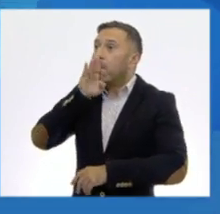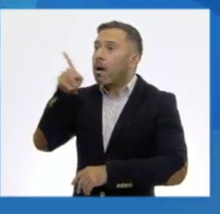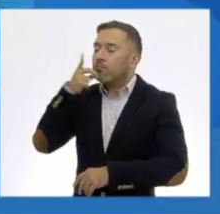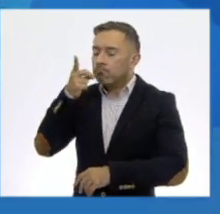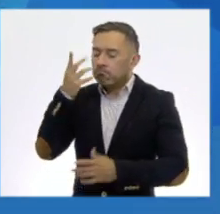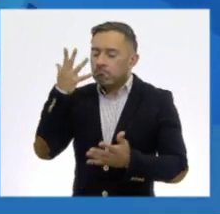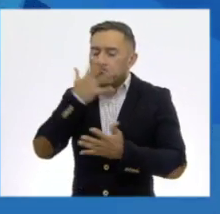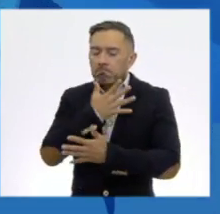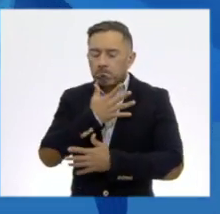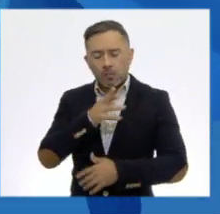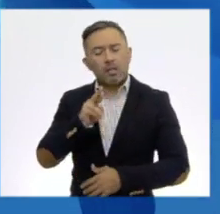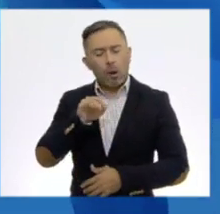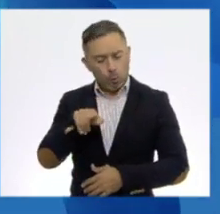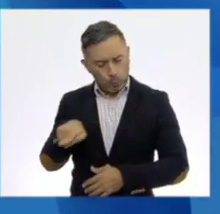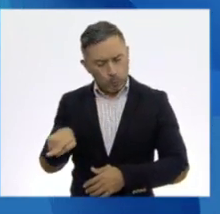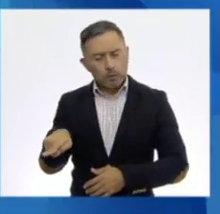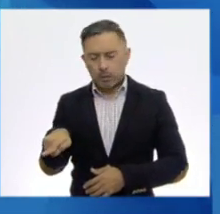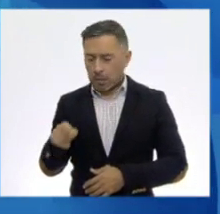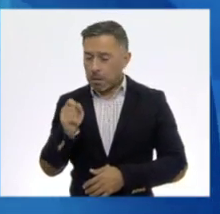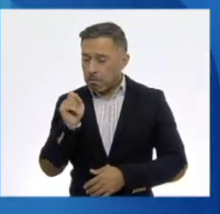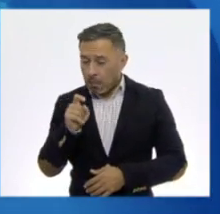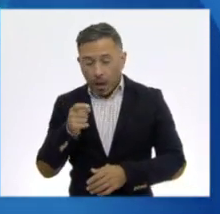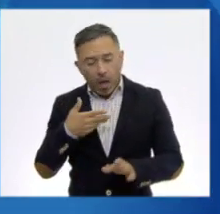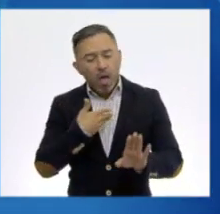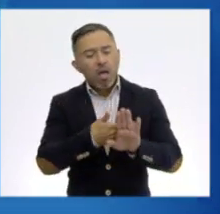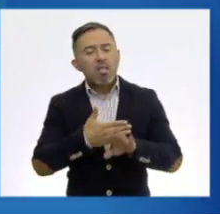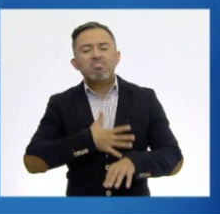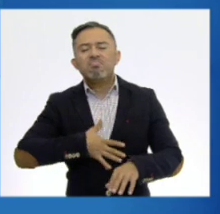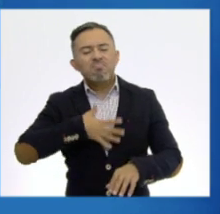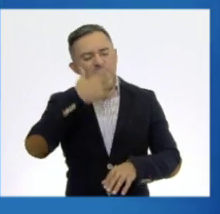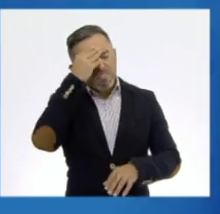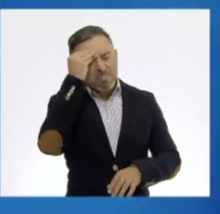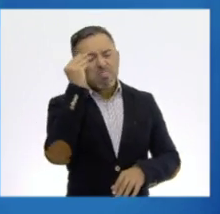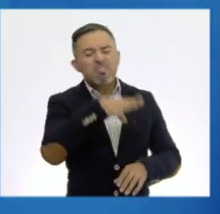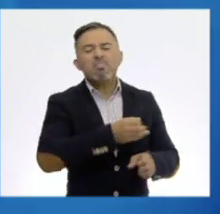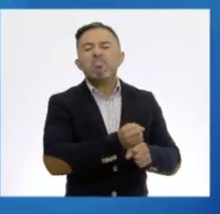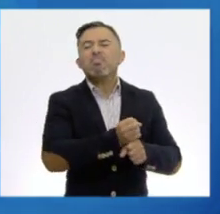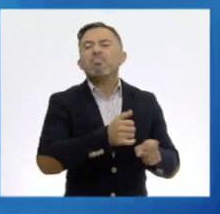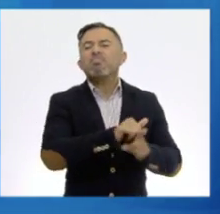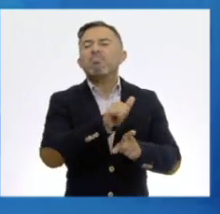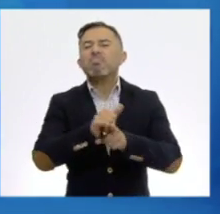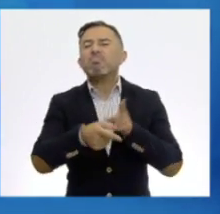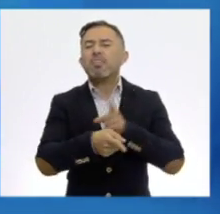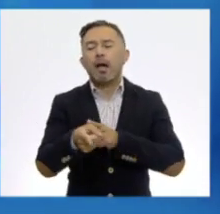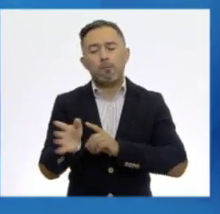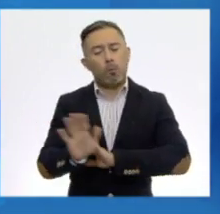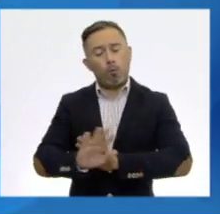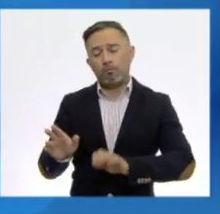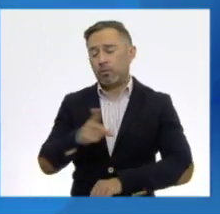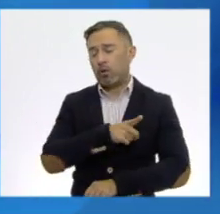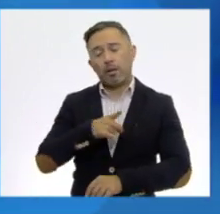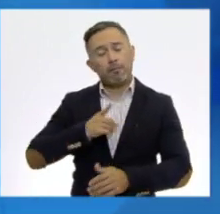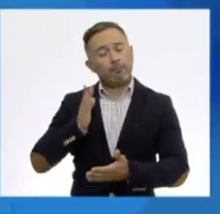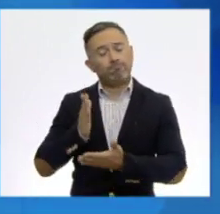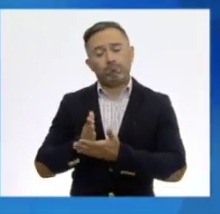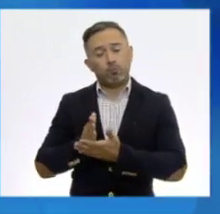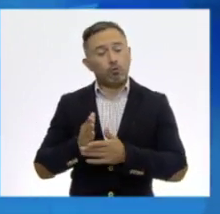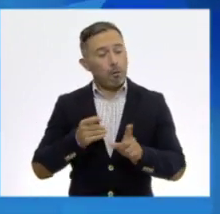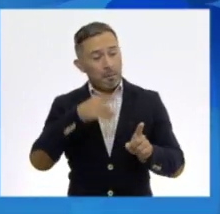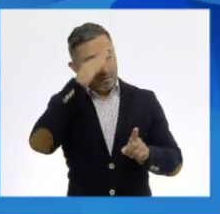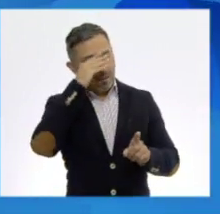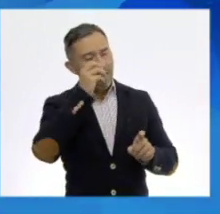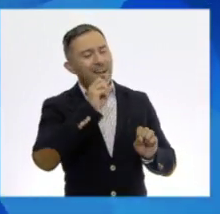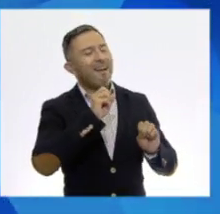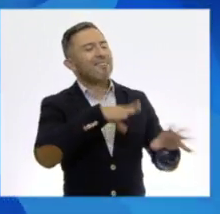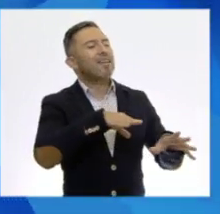actitud. Esas bromas no se les debe hacer a nadie. No se trata de que te deje en paz a ti y después busque a alguien más a